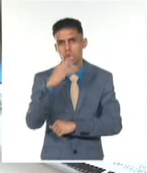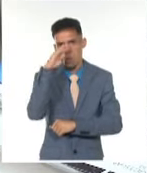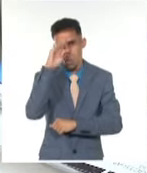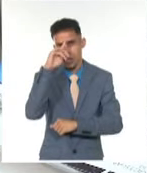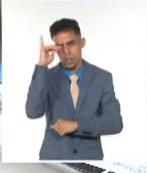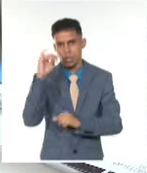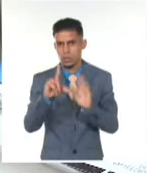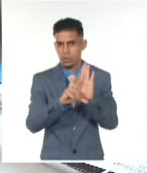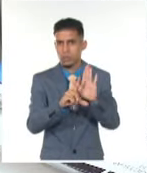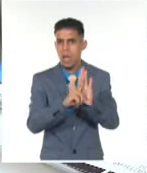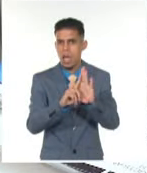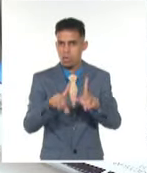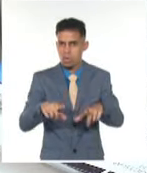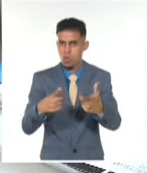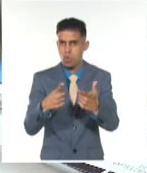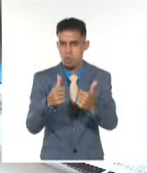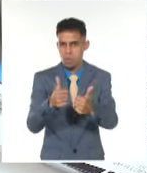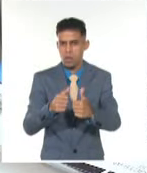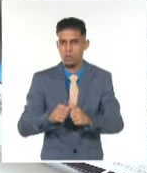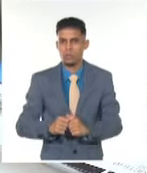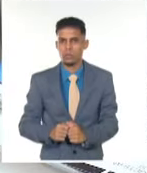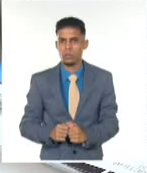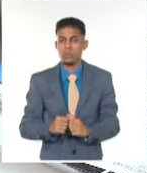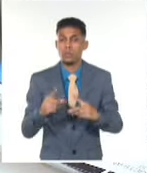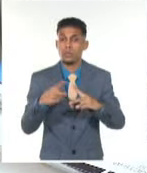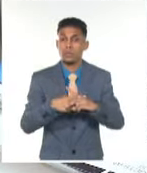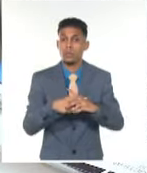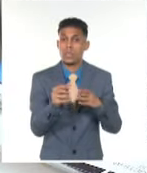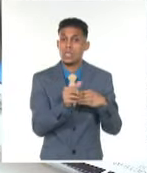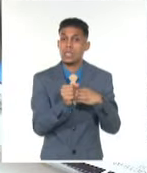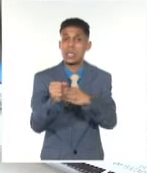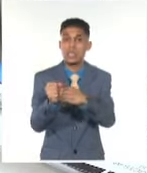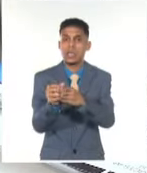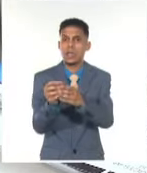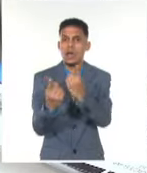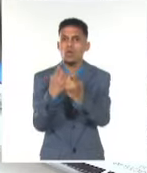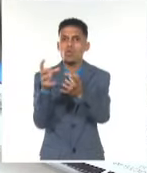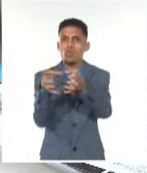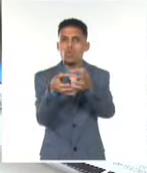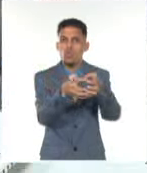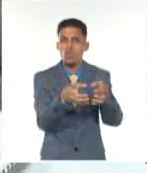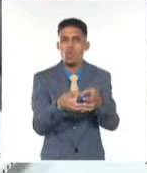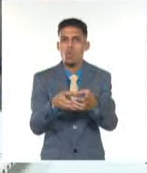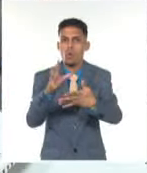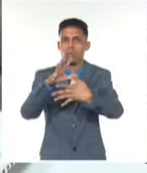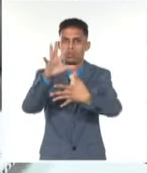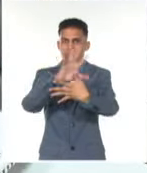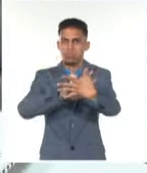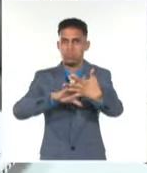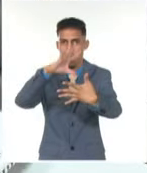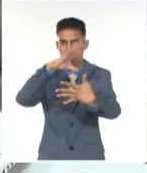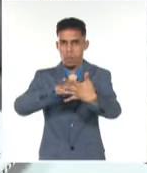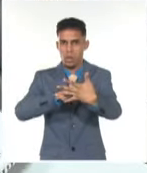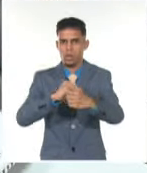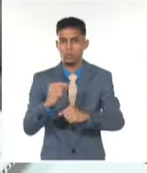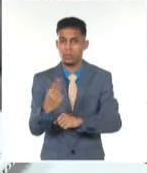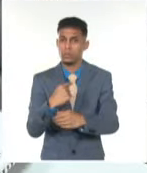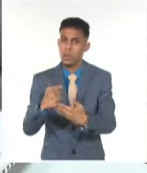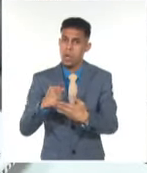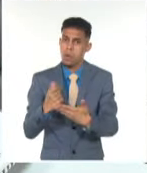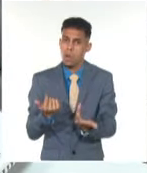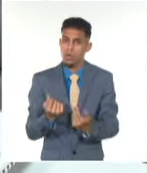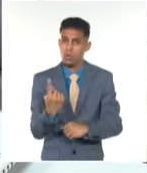y que lidera grupos en la región. Entonces, todo eso nos ayuda. Nosotros queremos,